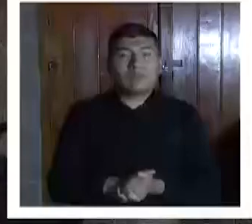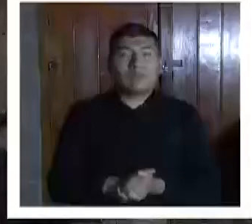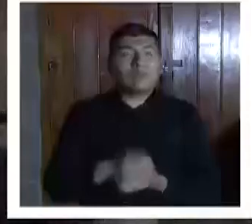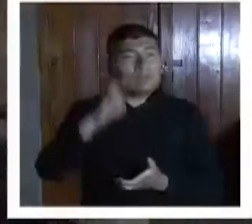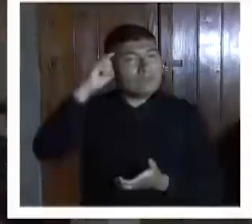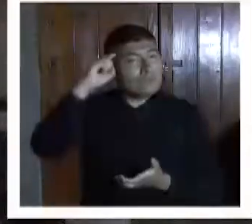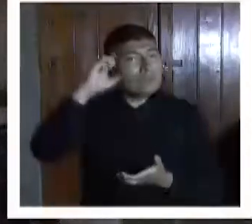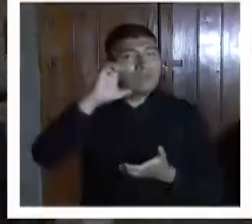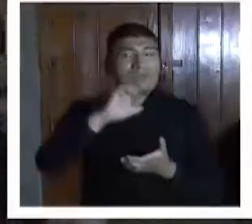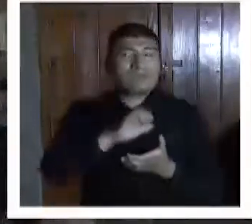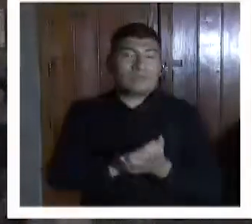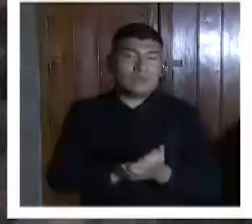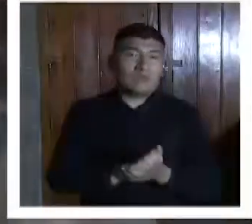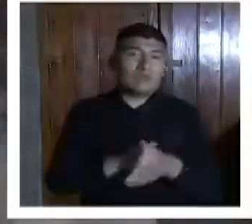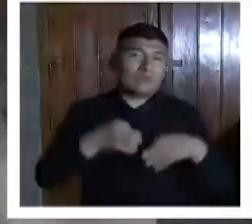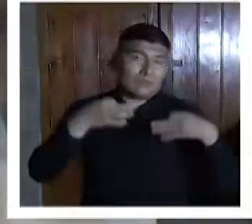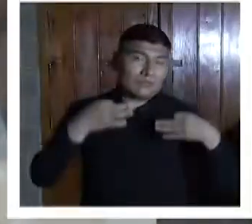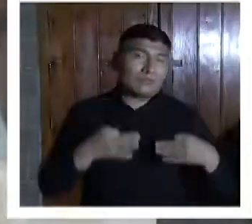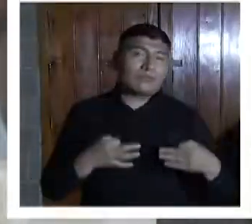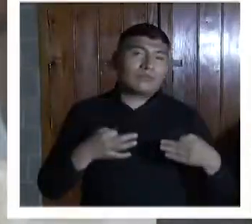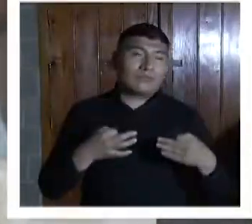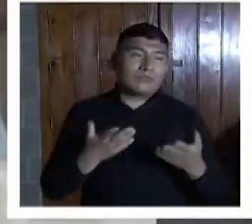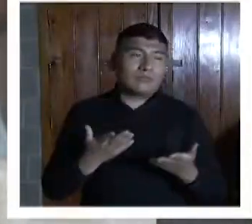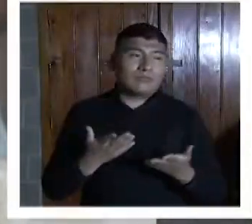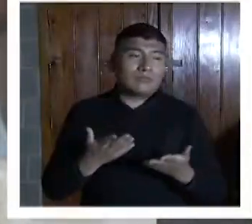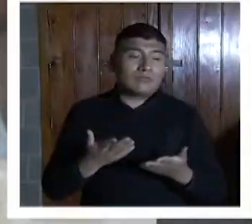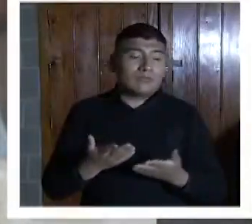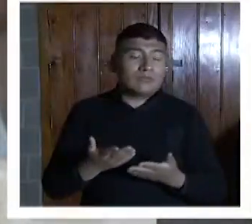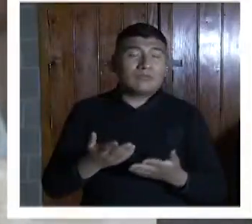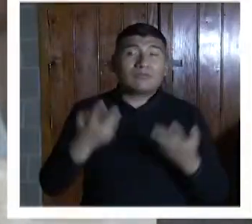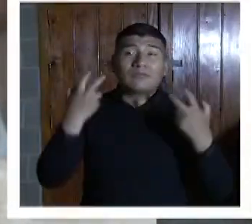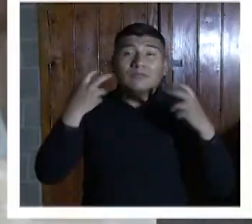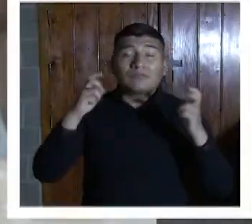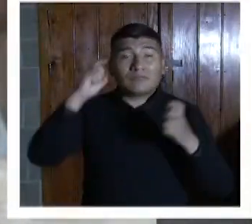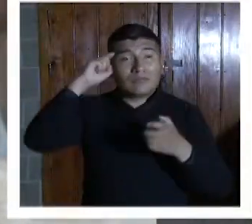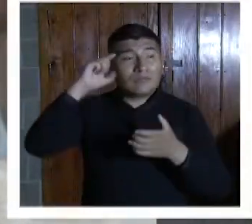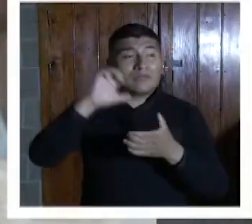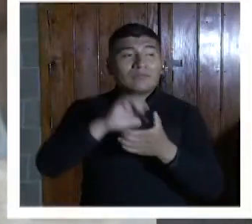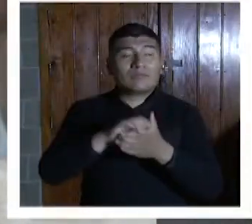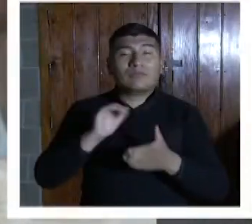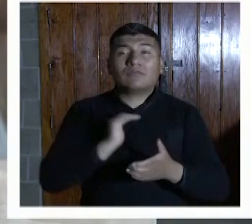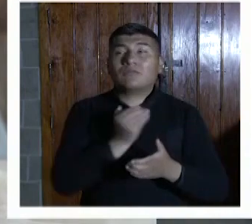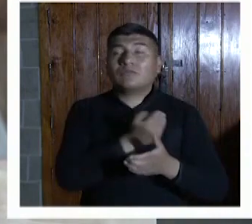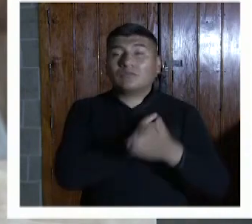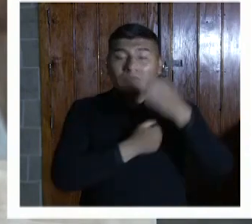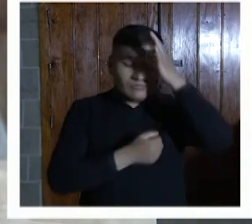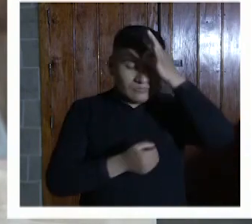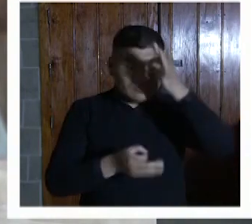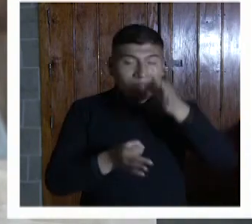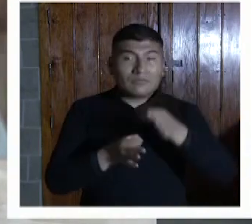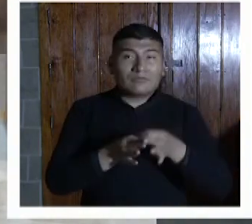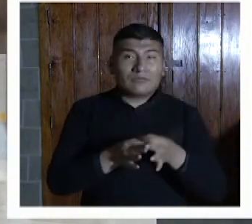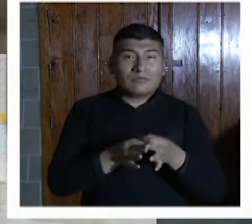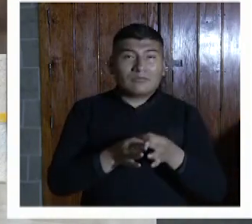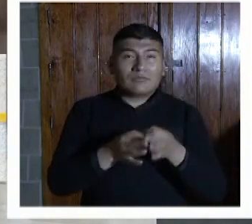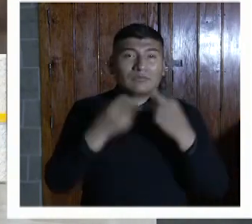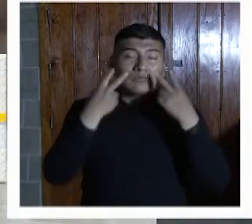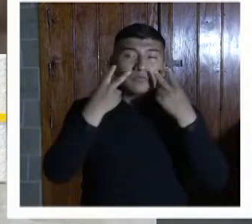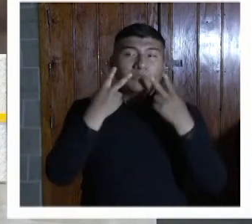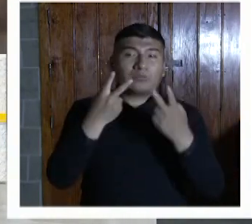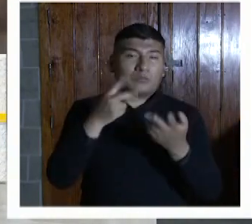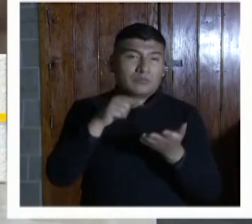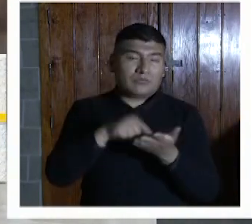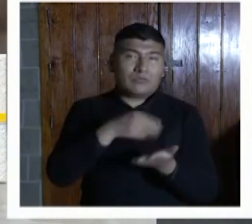creamos auténticamente. Y a partir de creer, de tener esta fe, ejerzamos ese amor que Dios nos enseña a